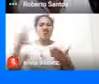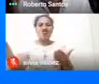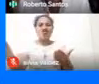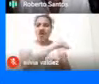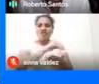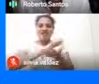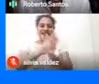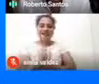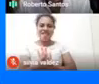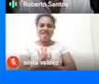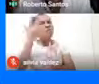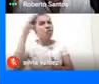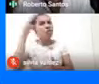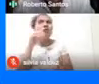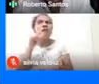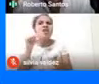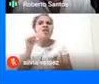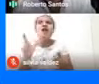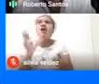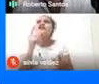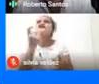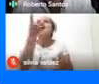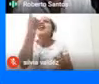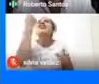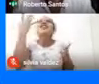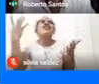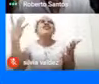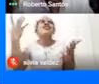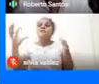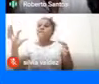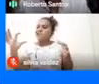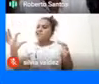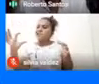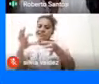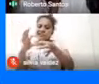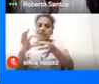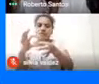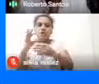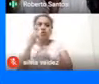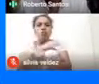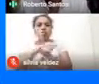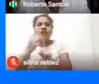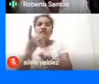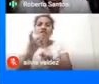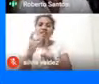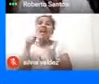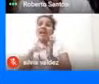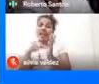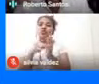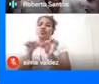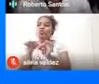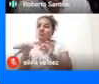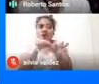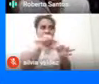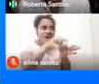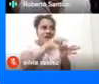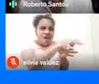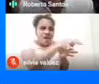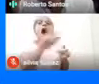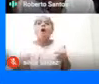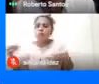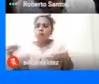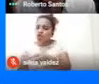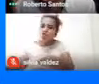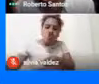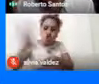Porque no había Una No había Una cohesión Cultural De estos pueblos Que conformaban Todo el